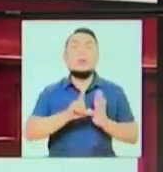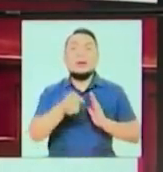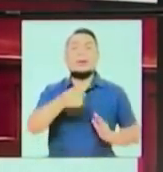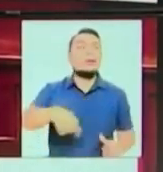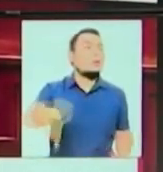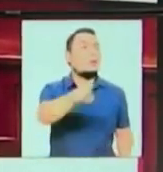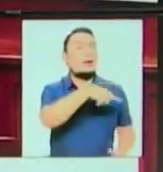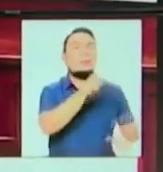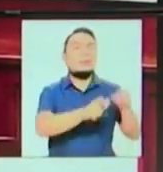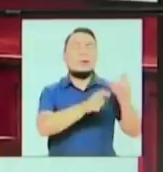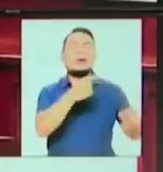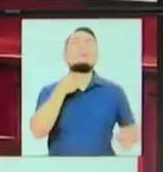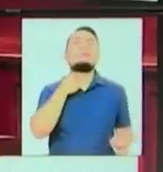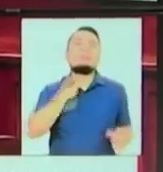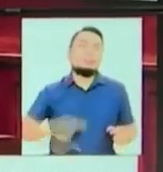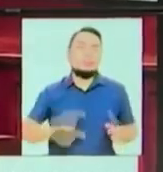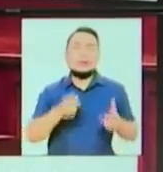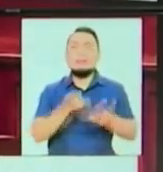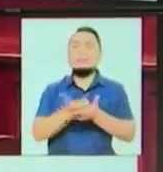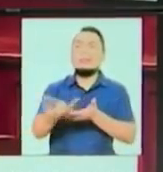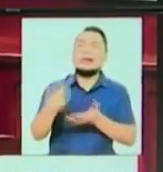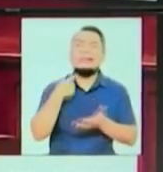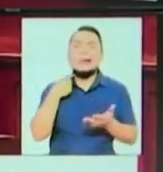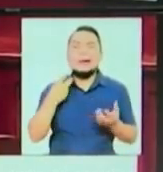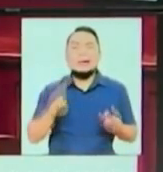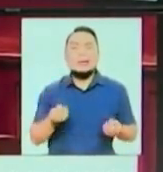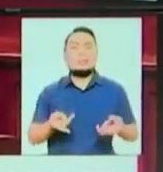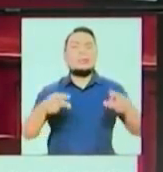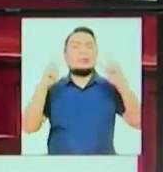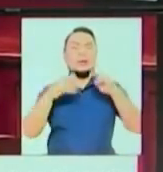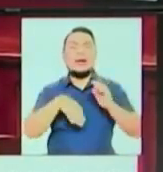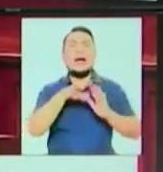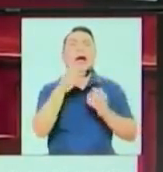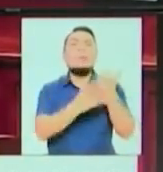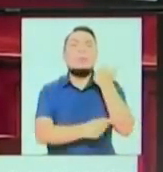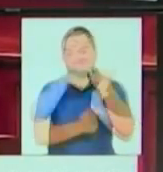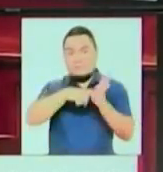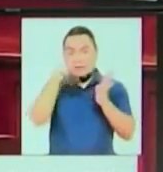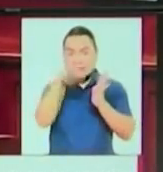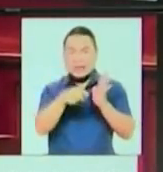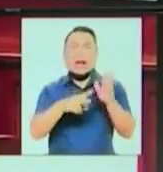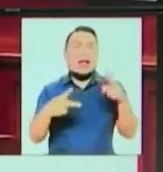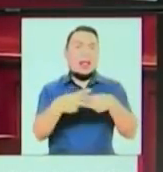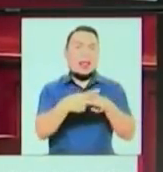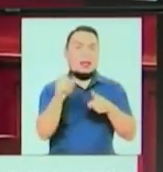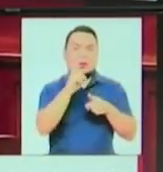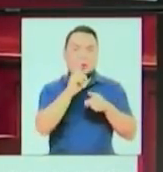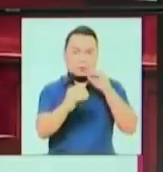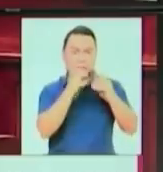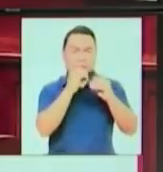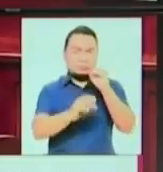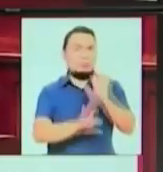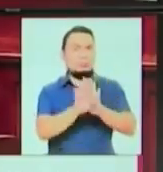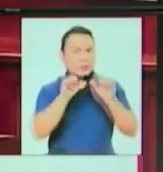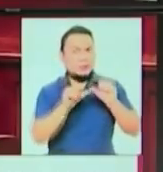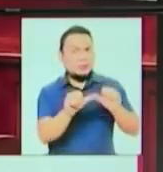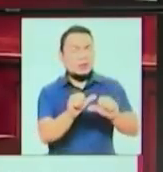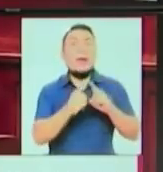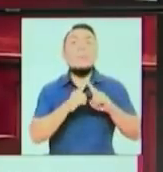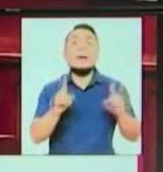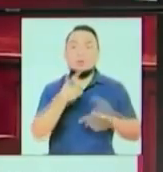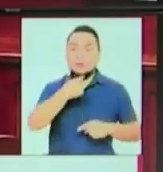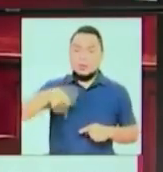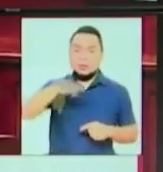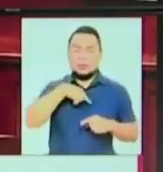absolutamente contrario a lo que opina Vladimir Cerrón, Valdemar Cerrón y Bermejo, que quieren cambiar la Constitución de todas maneras.